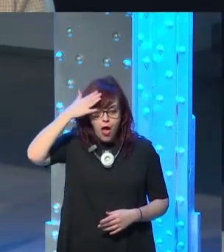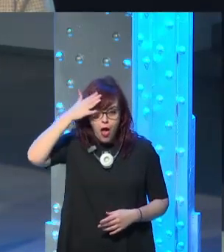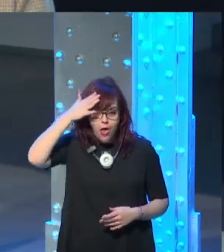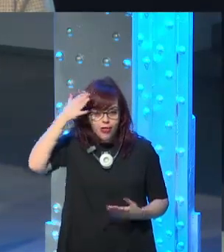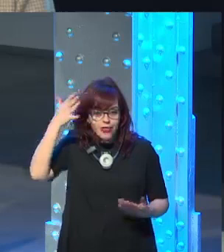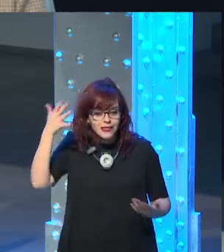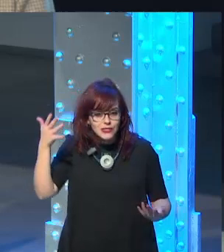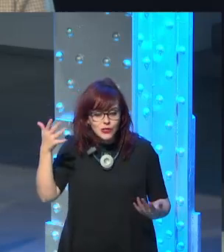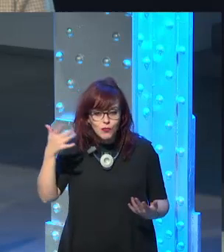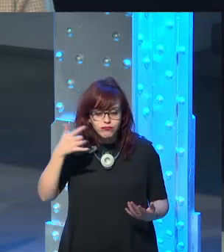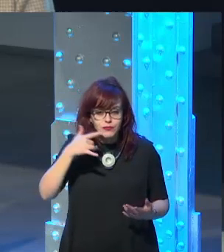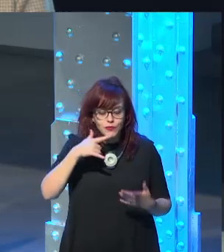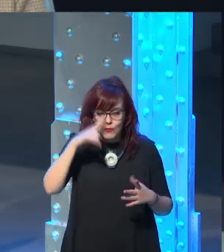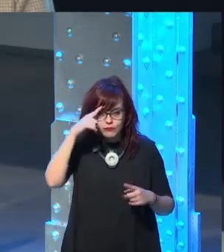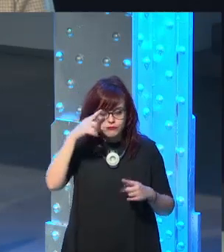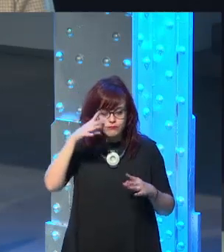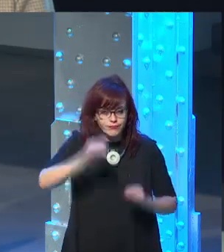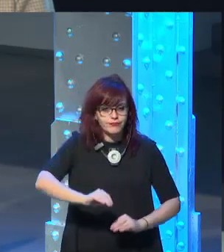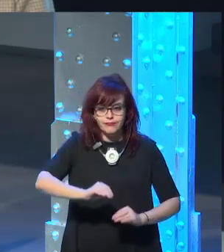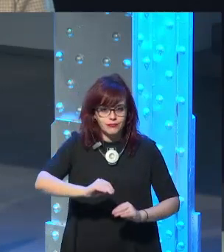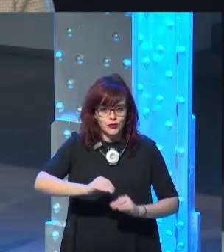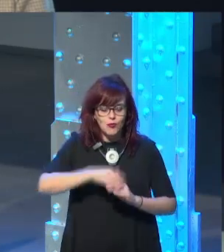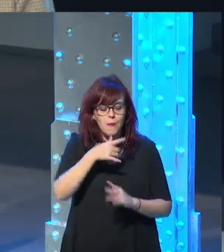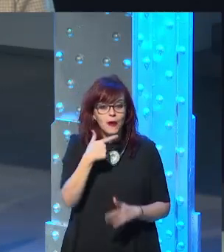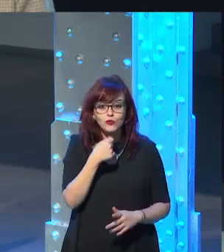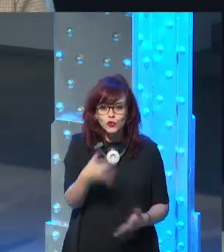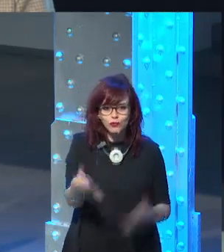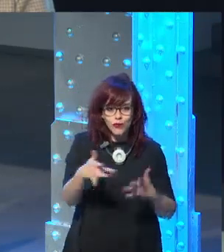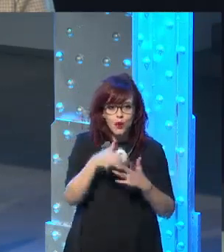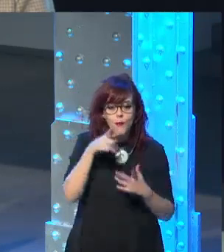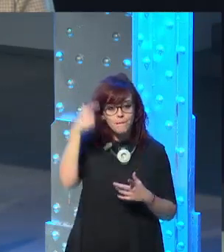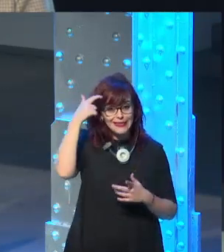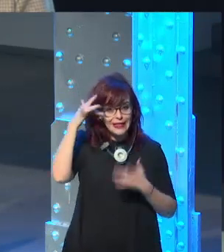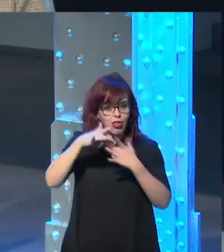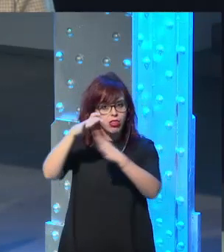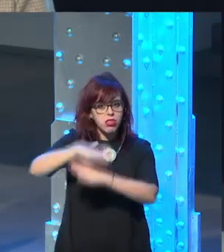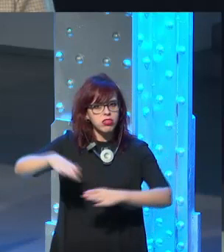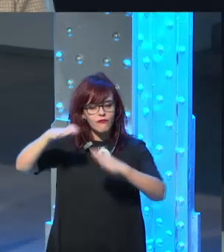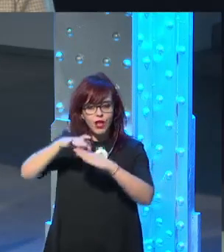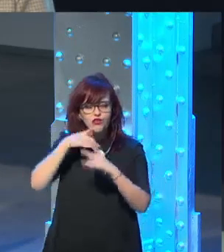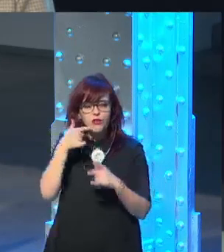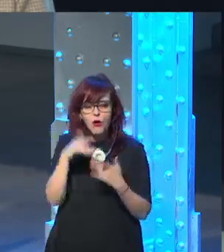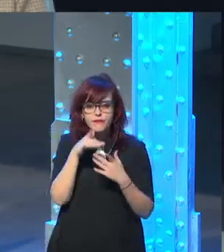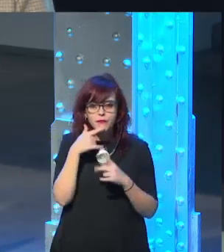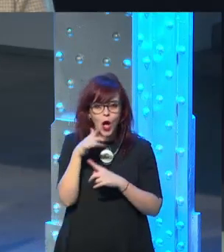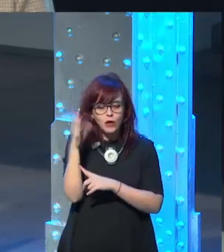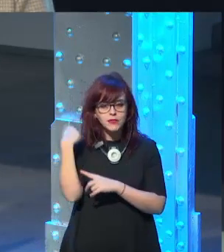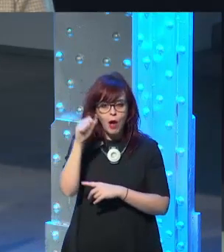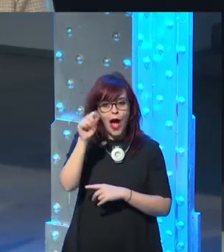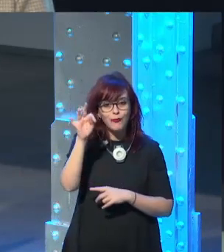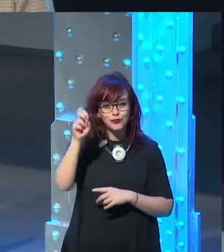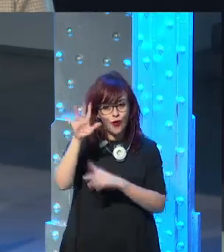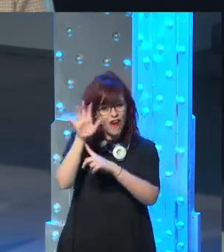yo quedé en shock. A mí me gustó muchísimo, porque claro, yo con mi mente científica, yo veía mis autofotogramas ahí,